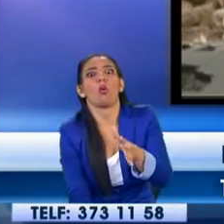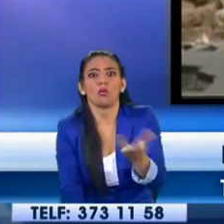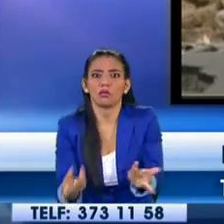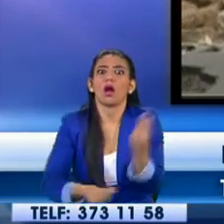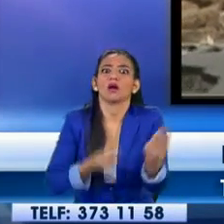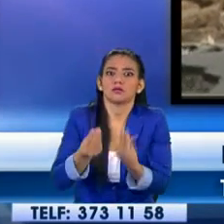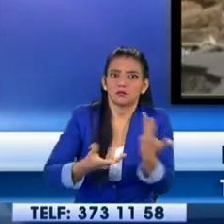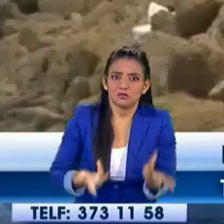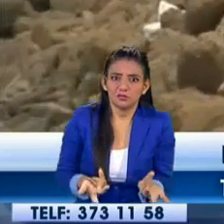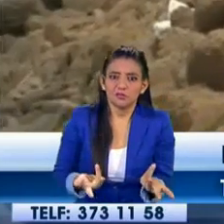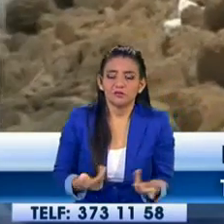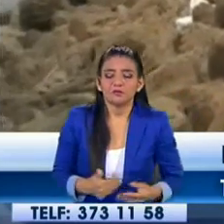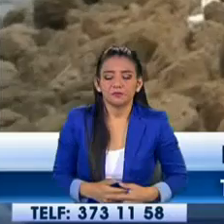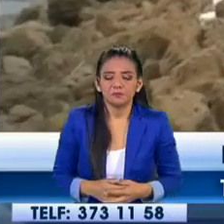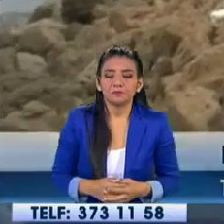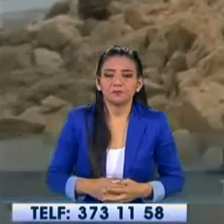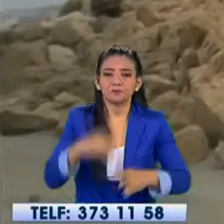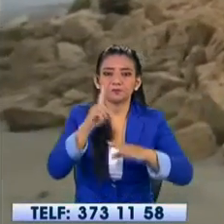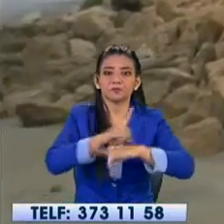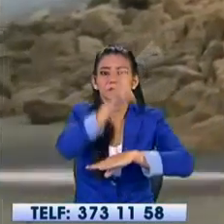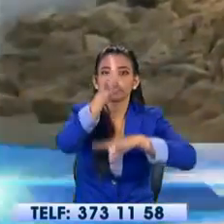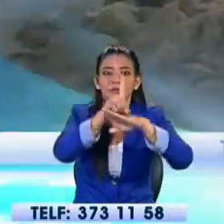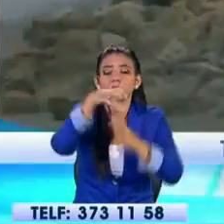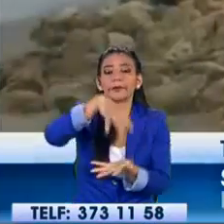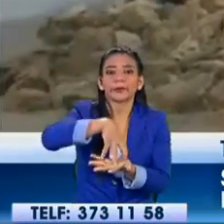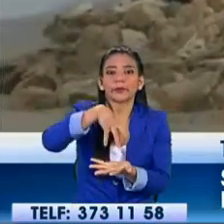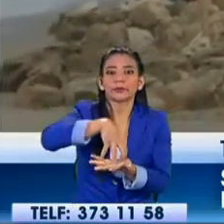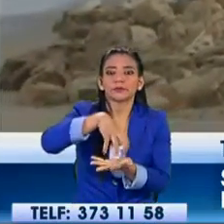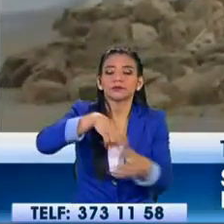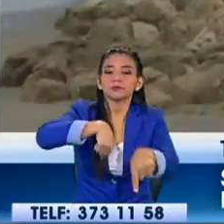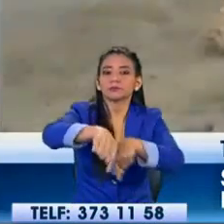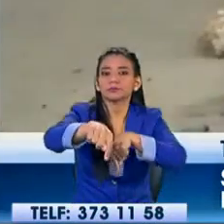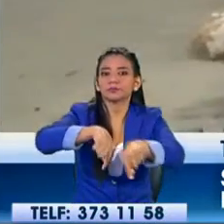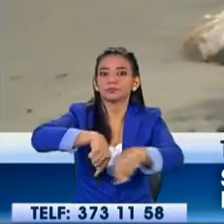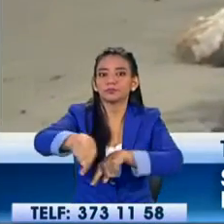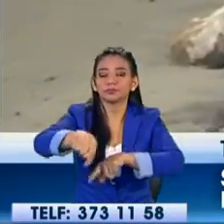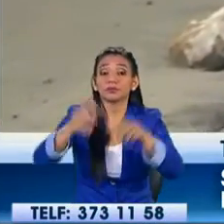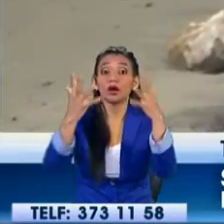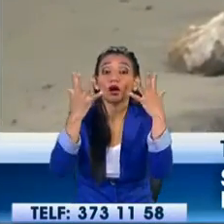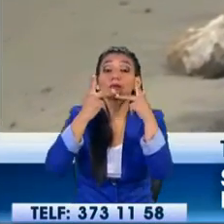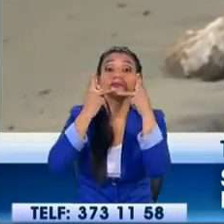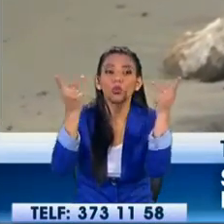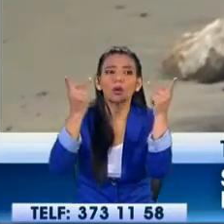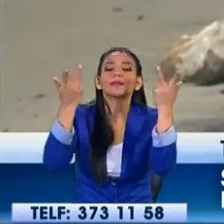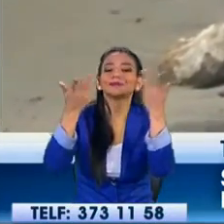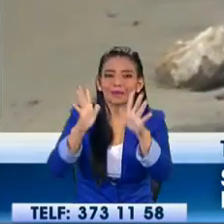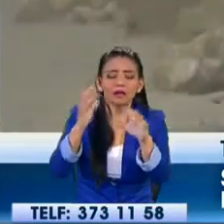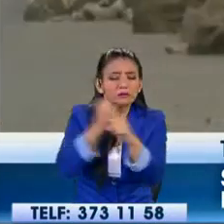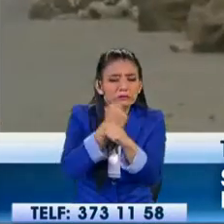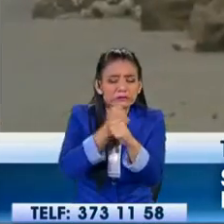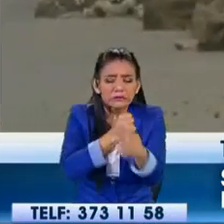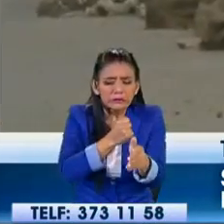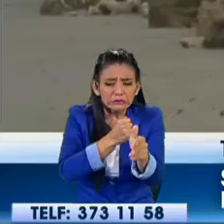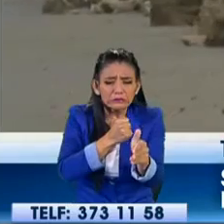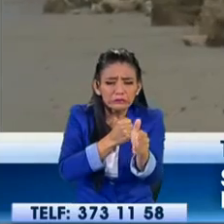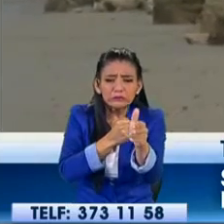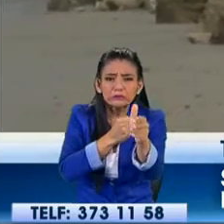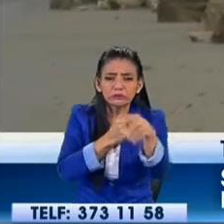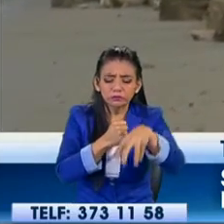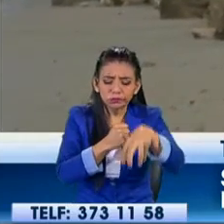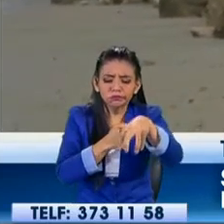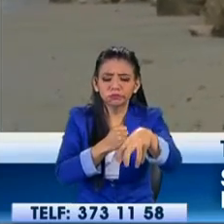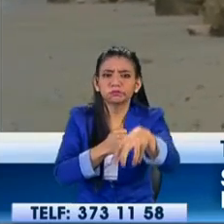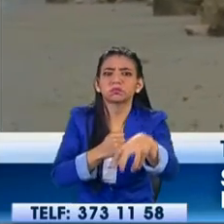puede ir al otro lado. La Dirección Provincial de Transporte y Obras Públicas había realizado trabajos emergentes, colocando rocas